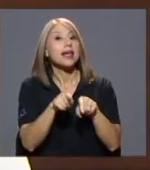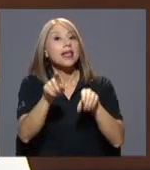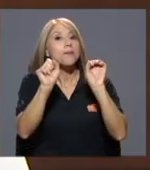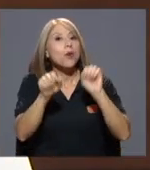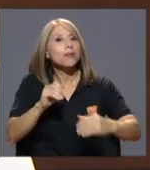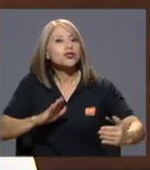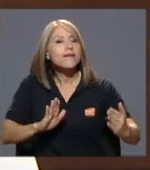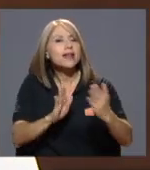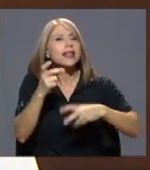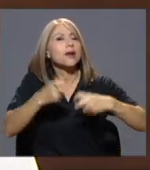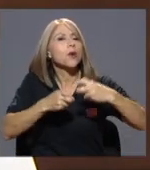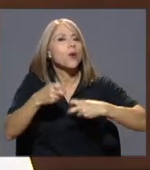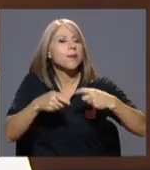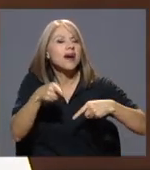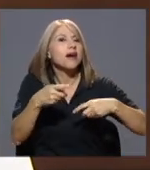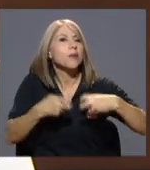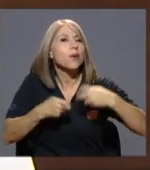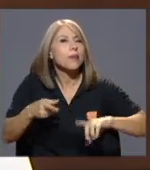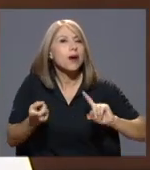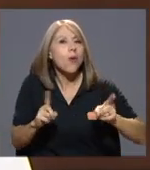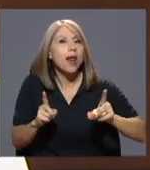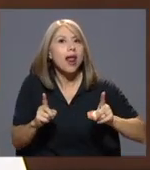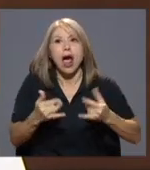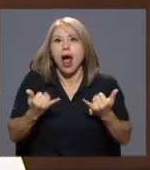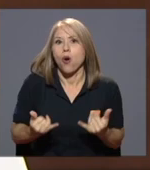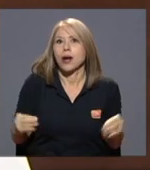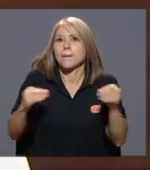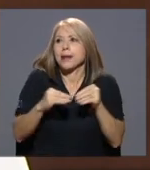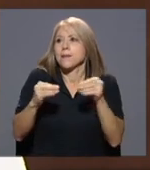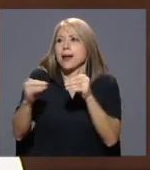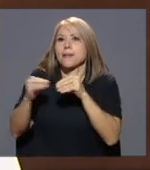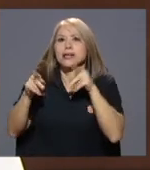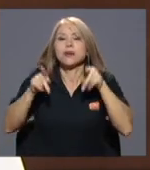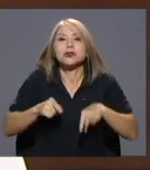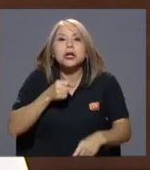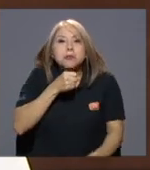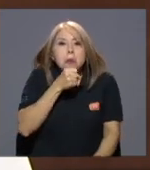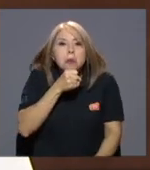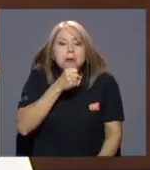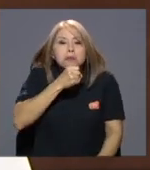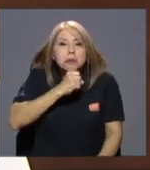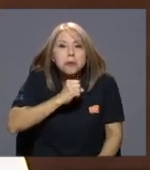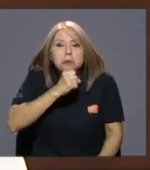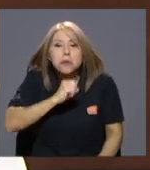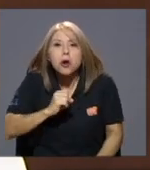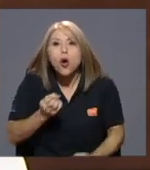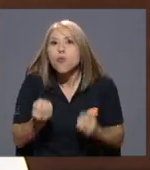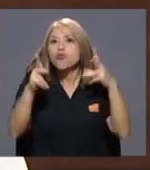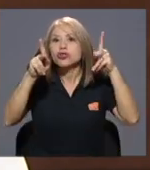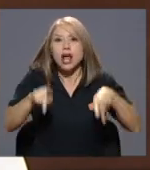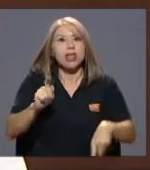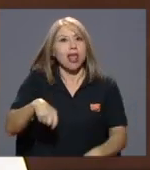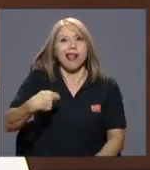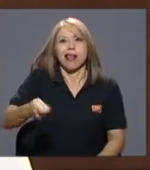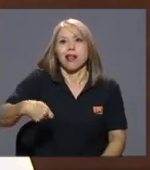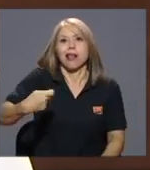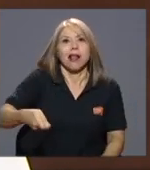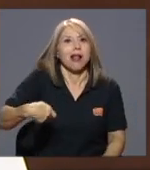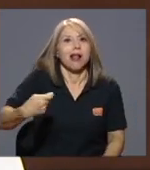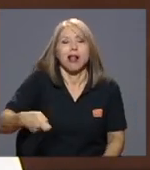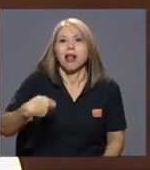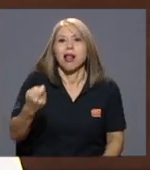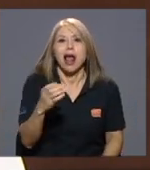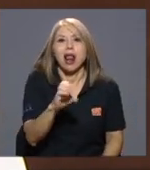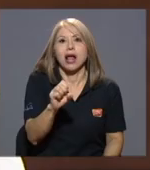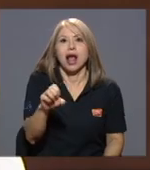cada vez la población se está envejeciendo más, mucha gente no ha cotizado, y si no hacemos algo, de aquí a 10, 20, 30 años vamos a encontrar